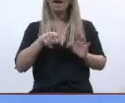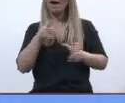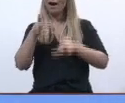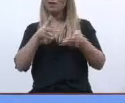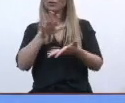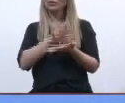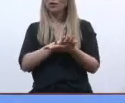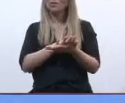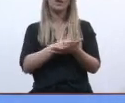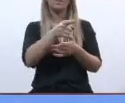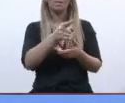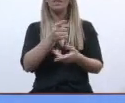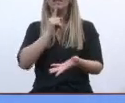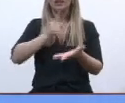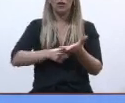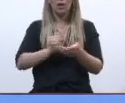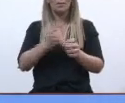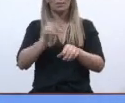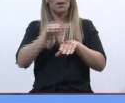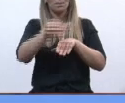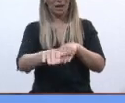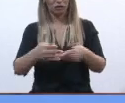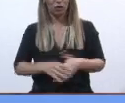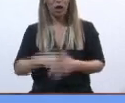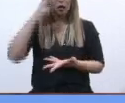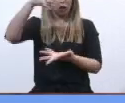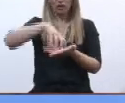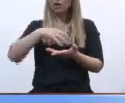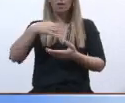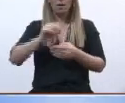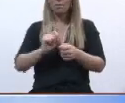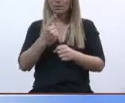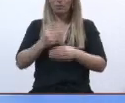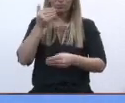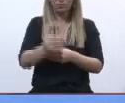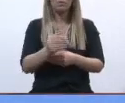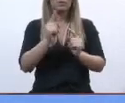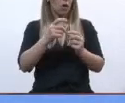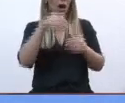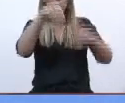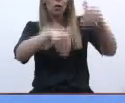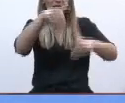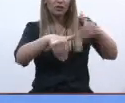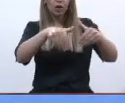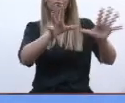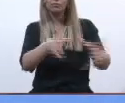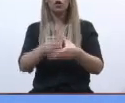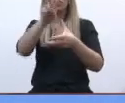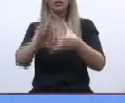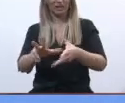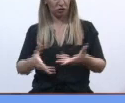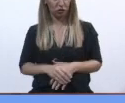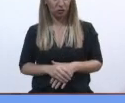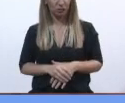tratado internacional. Ese es el primer paso que debe dar el Congreso, con los dos tercios como marca la Constitución. Y cumplido este requisito,